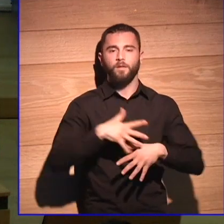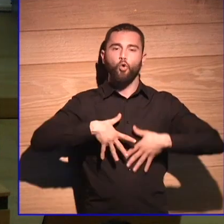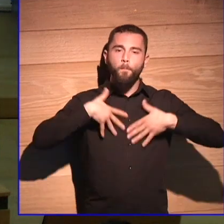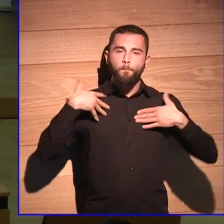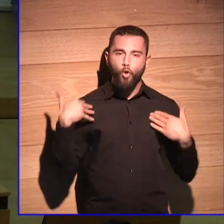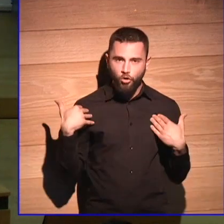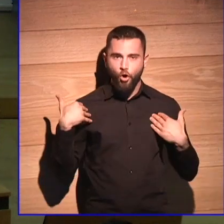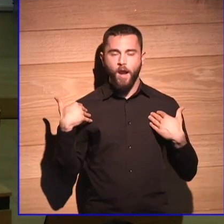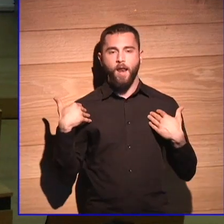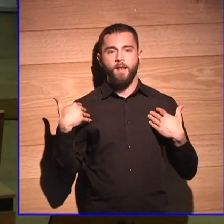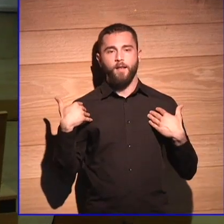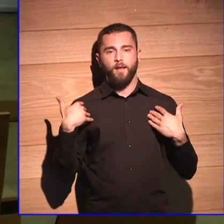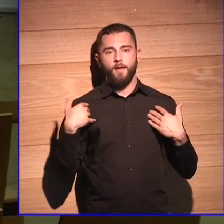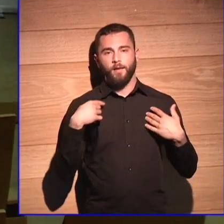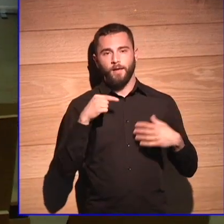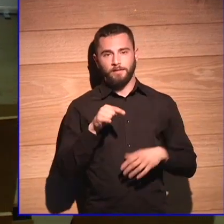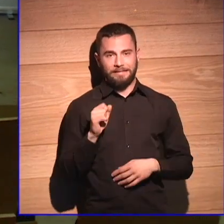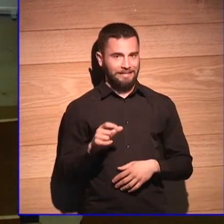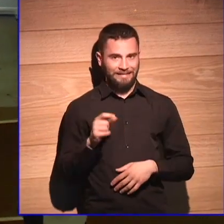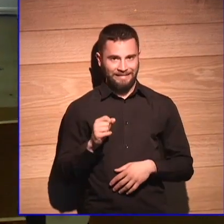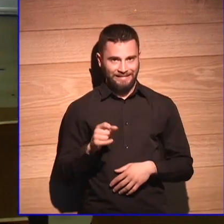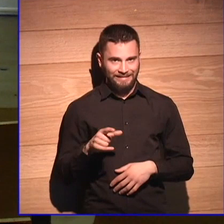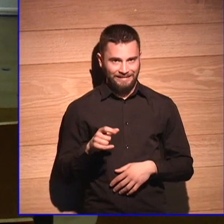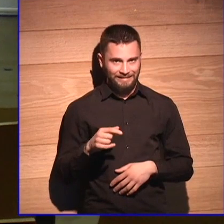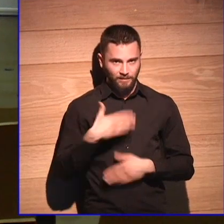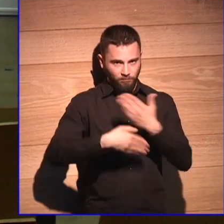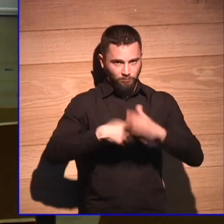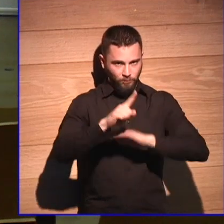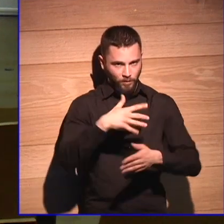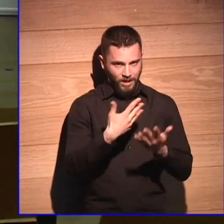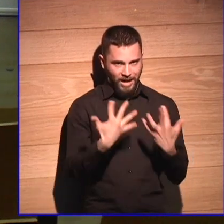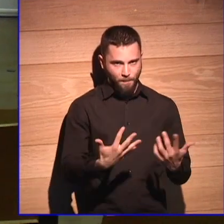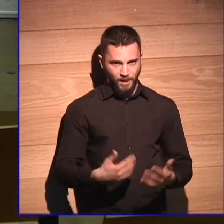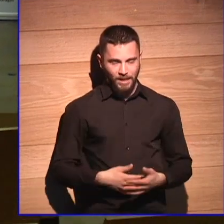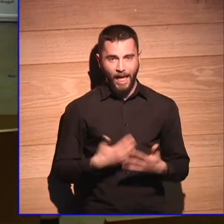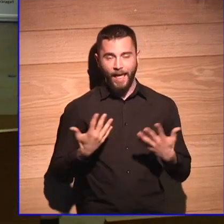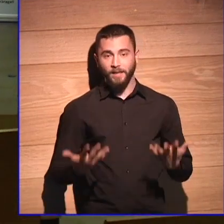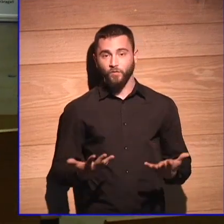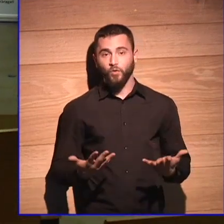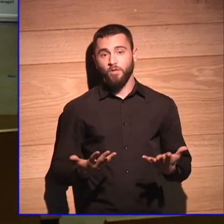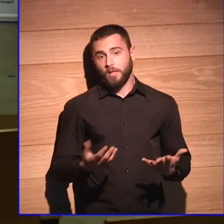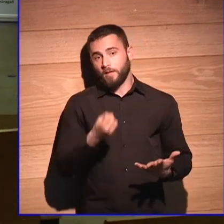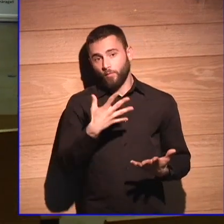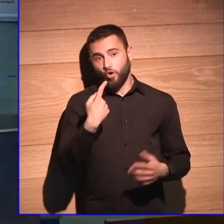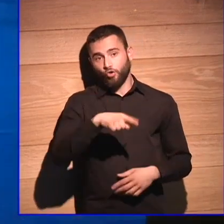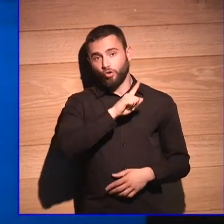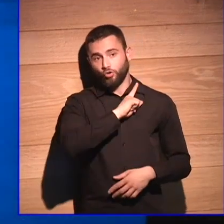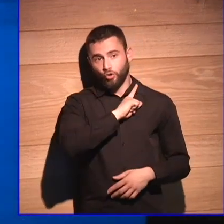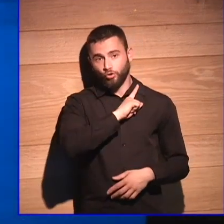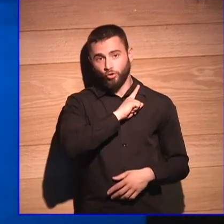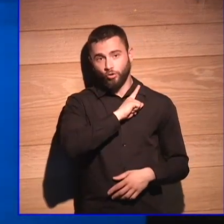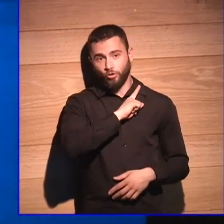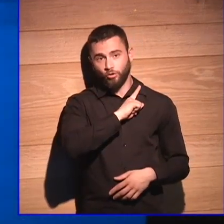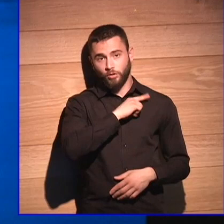todo esto está en constante y en muy rápida evolución, ¿no? Sí. Entonces, bueno, nosotros como esa